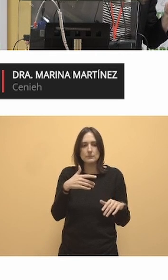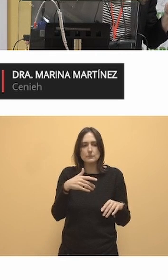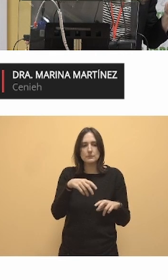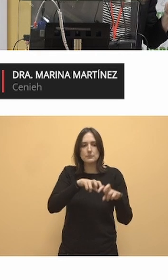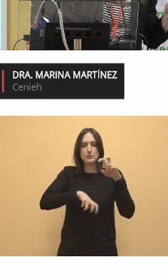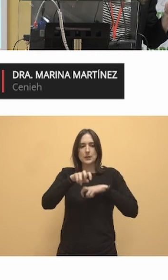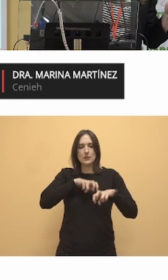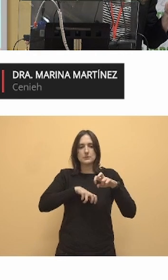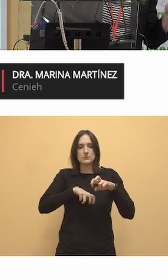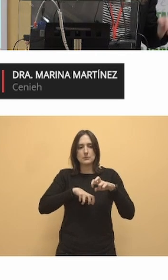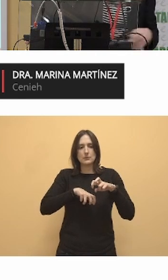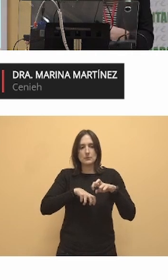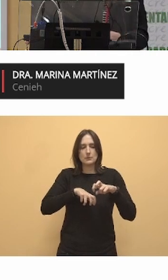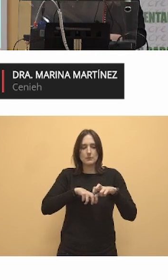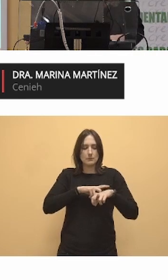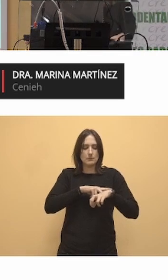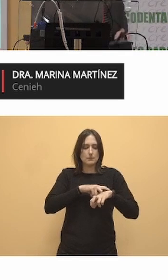atrás.